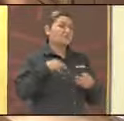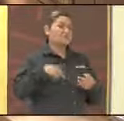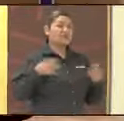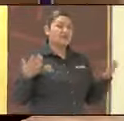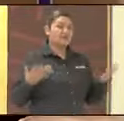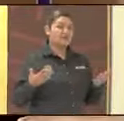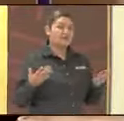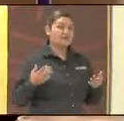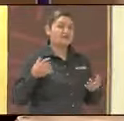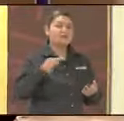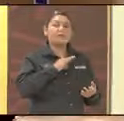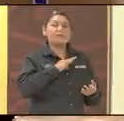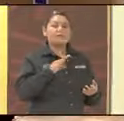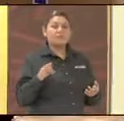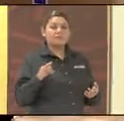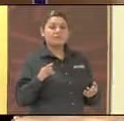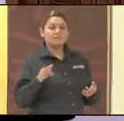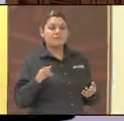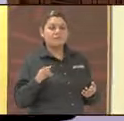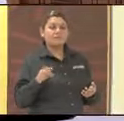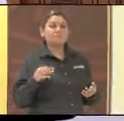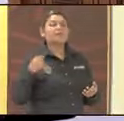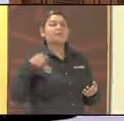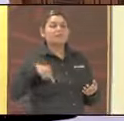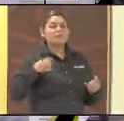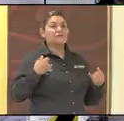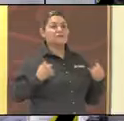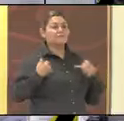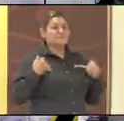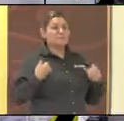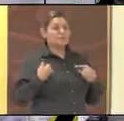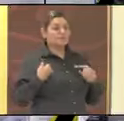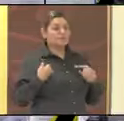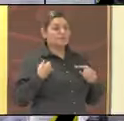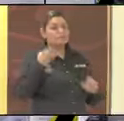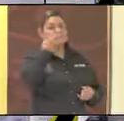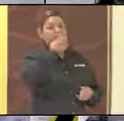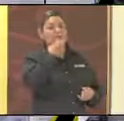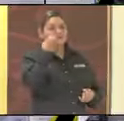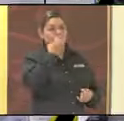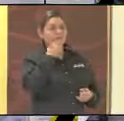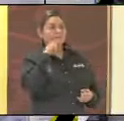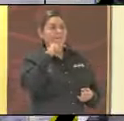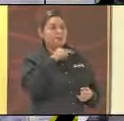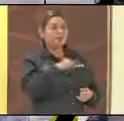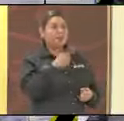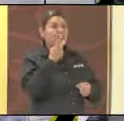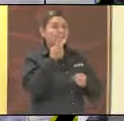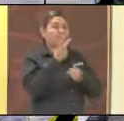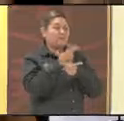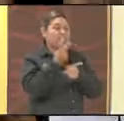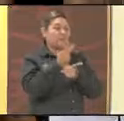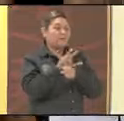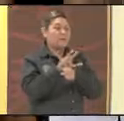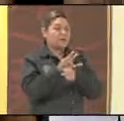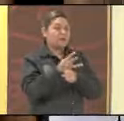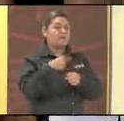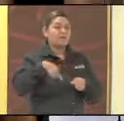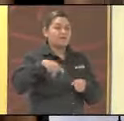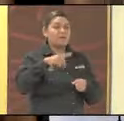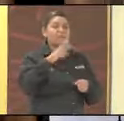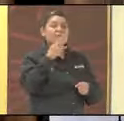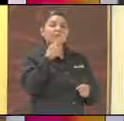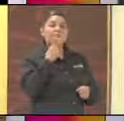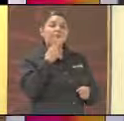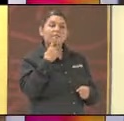lo que hace es que tengamos la posibilidad de que nuestros jóvenes estudiantes que están a nivel bachillerato se preparen mejor